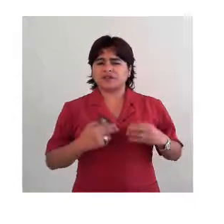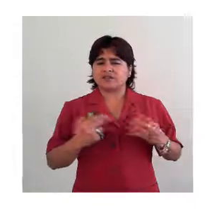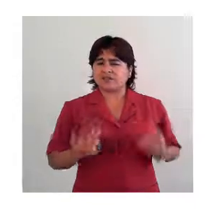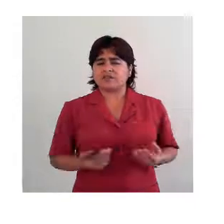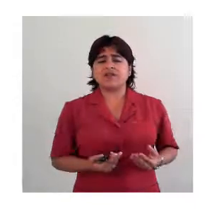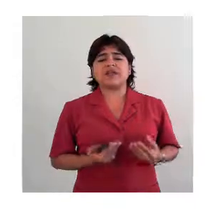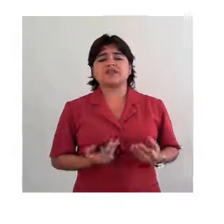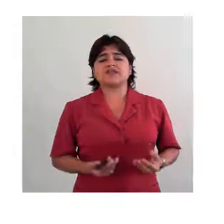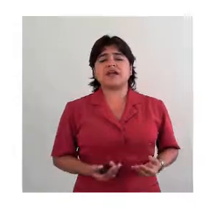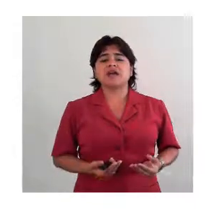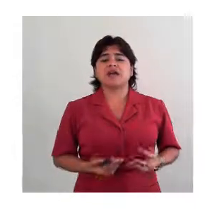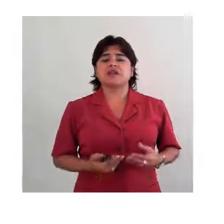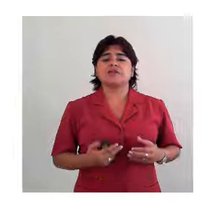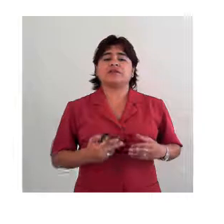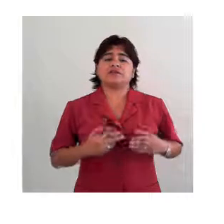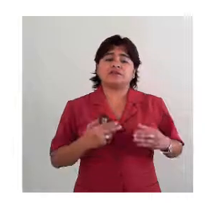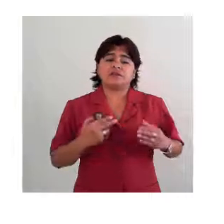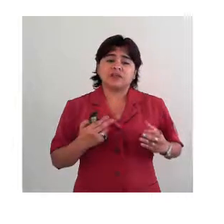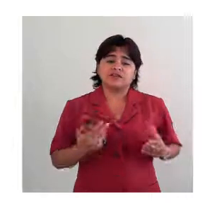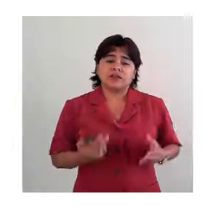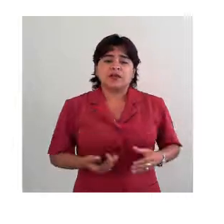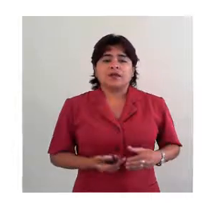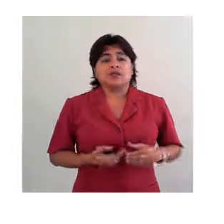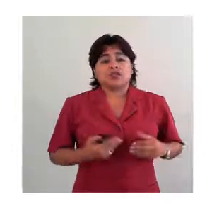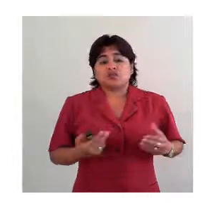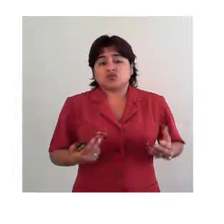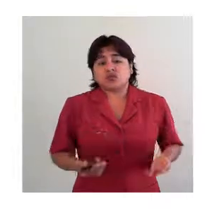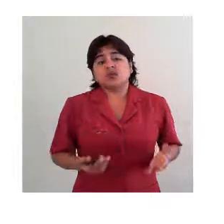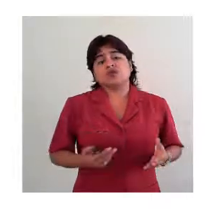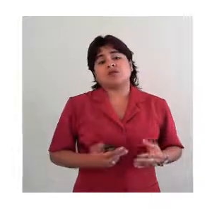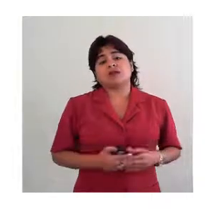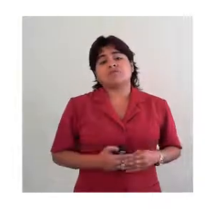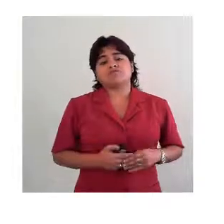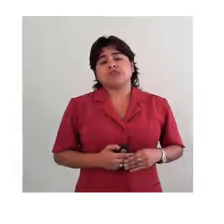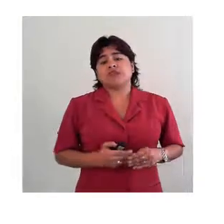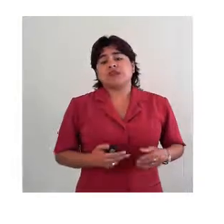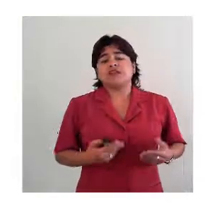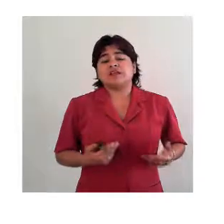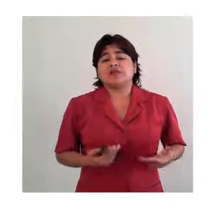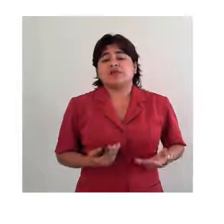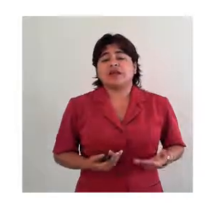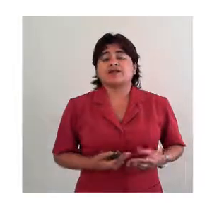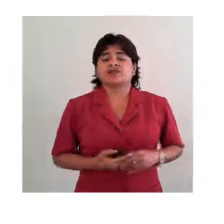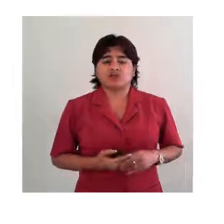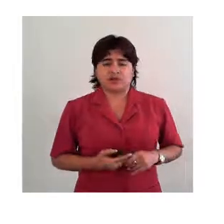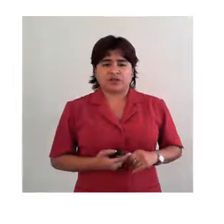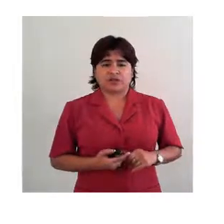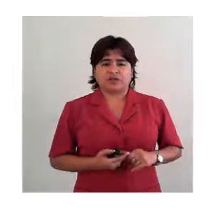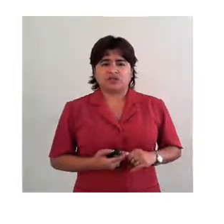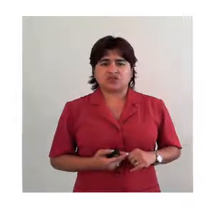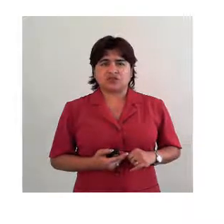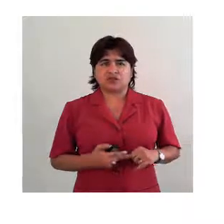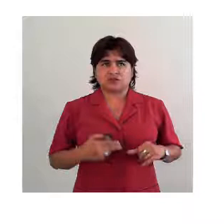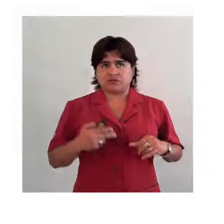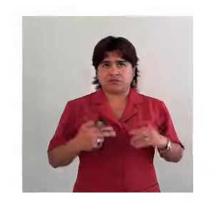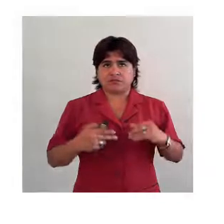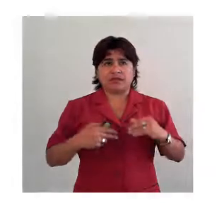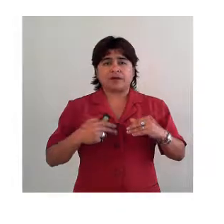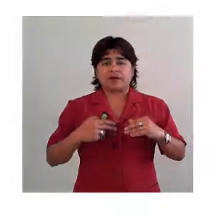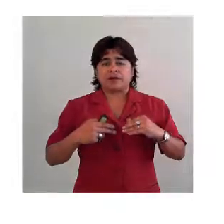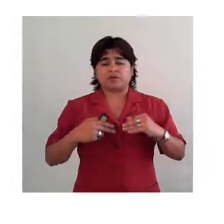ejemplo, que despliega el Estado a través de las diversas instituciones con la finalidad de lograr estos objetivos